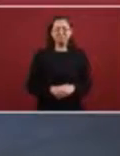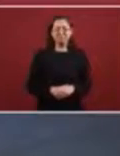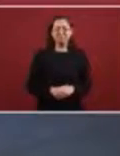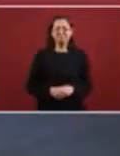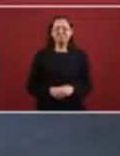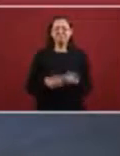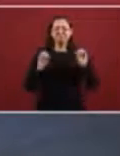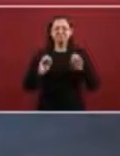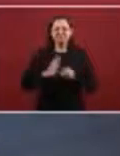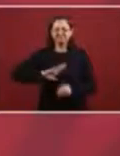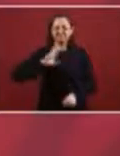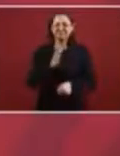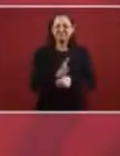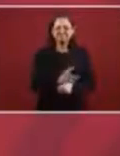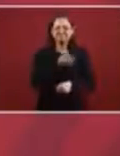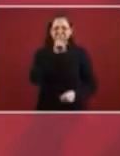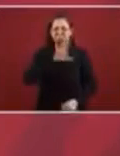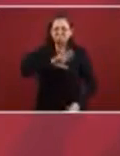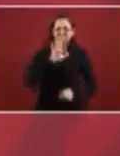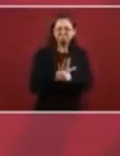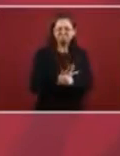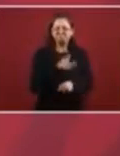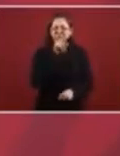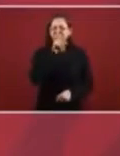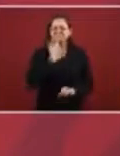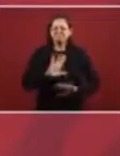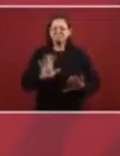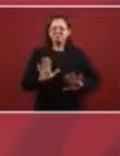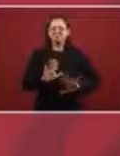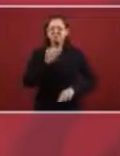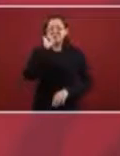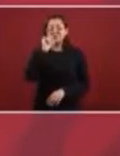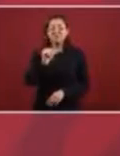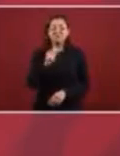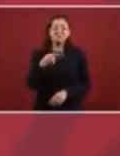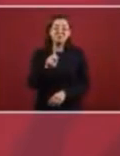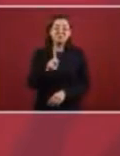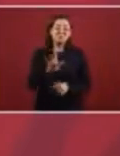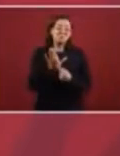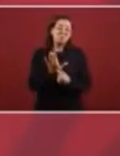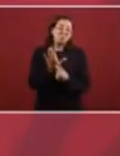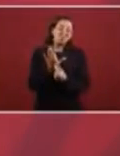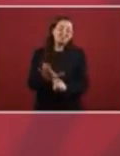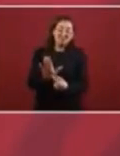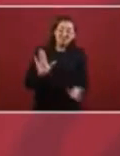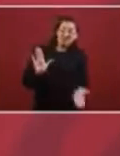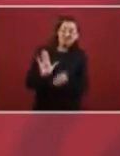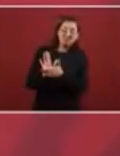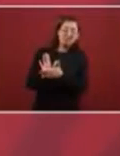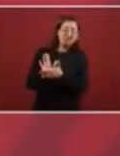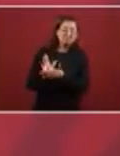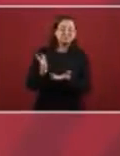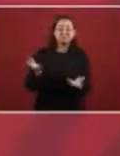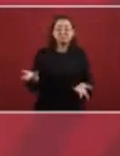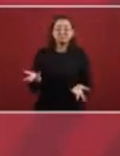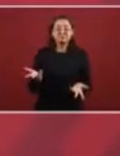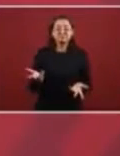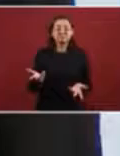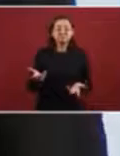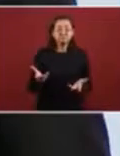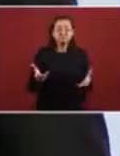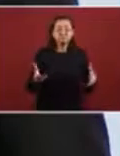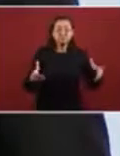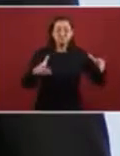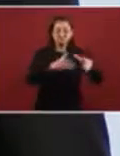censurar es ahora este no son nada más